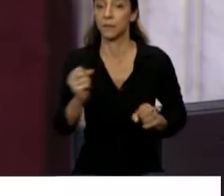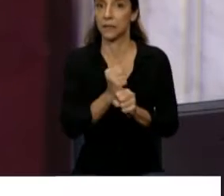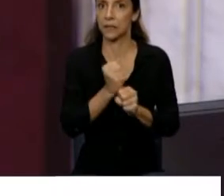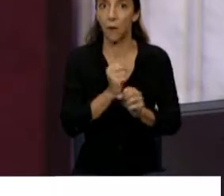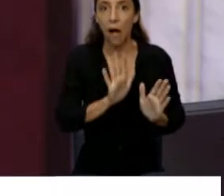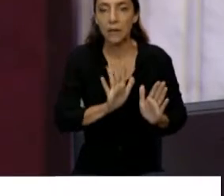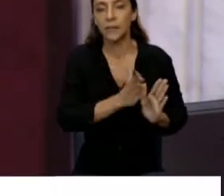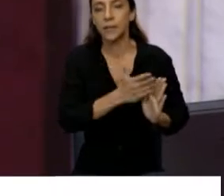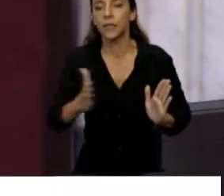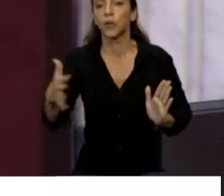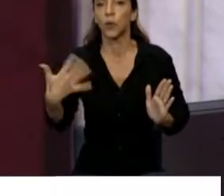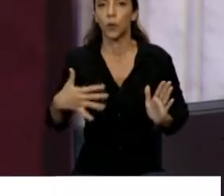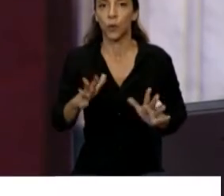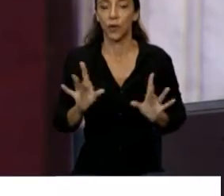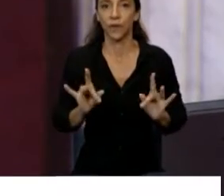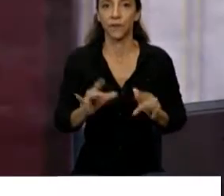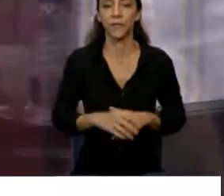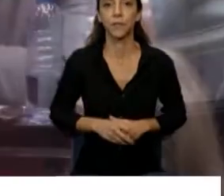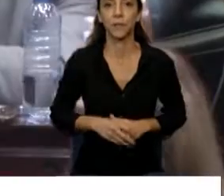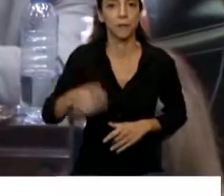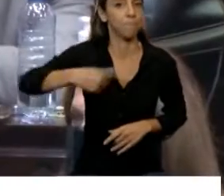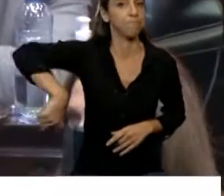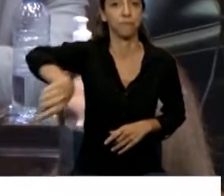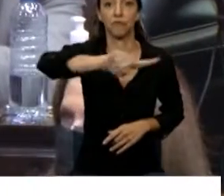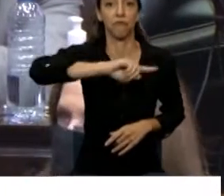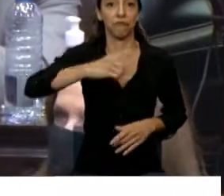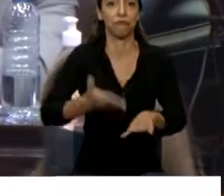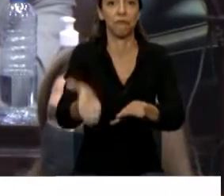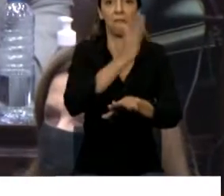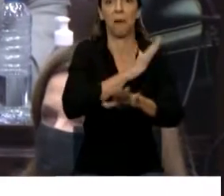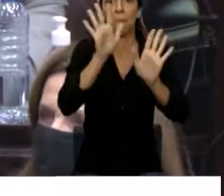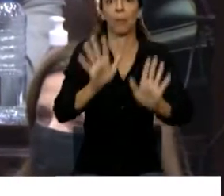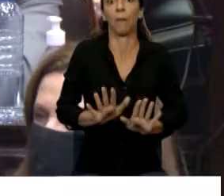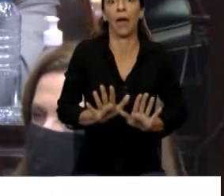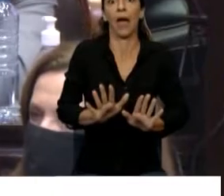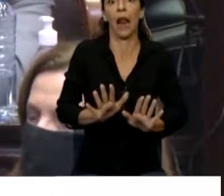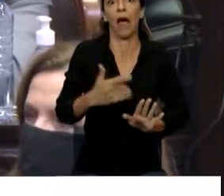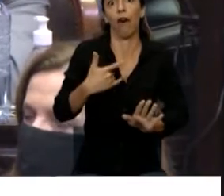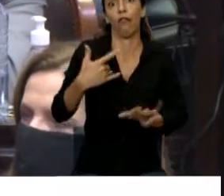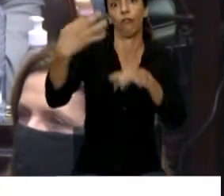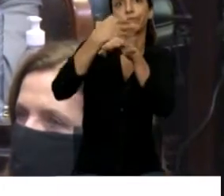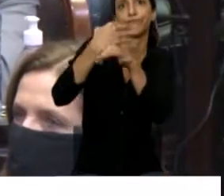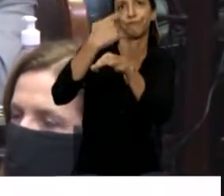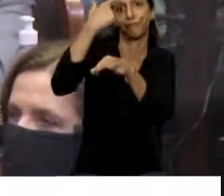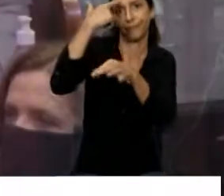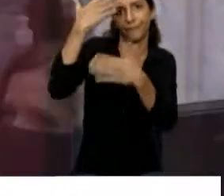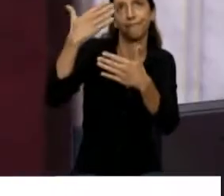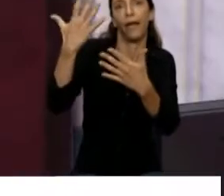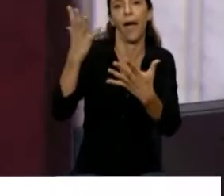Ninguno de nosotros está preparado, fue capacitado